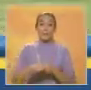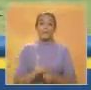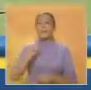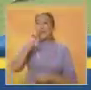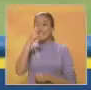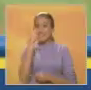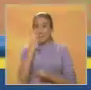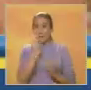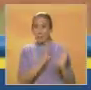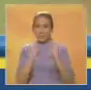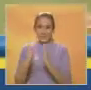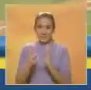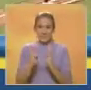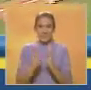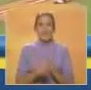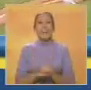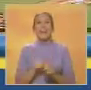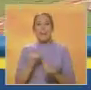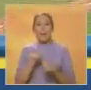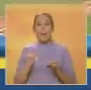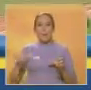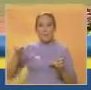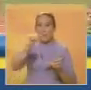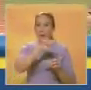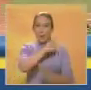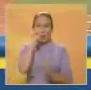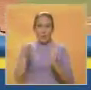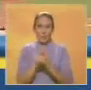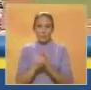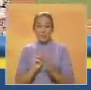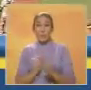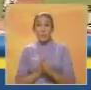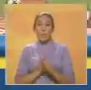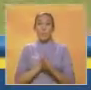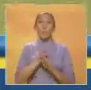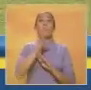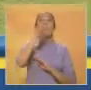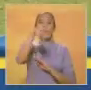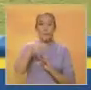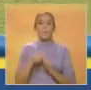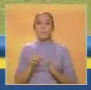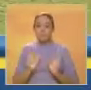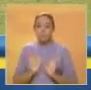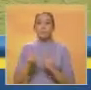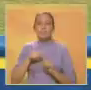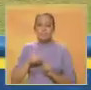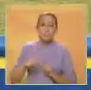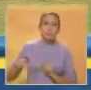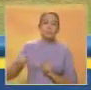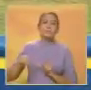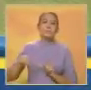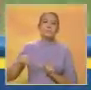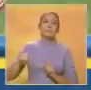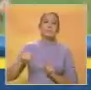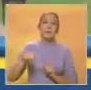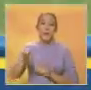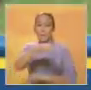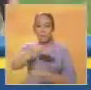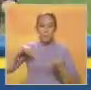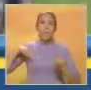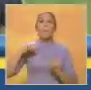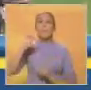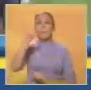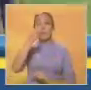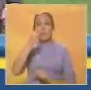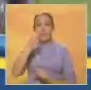llenas y este es Cory wimberly conectando sencillo entre primera y segunda para impulsar a jle desde tercera con la primera carrera de los